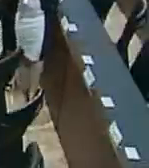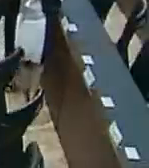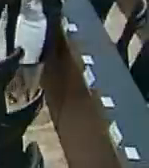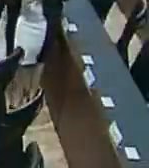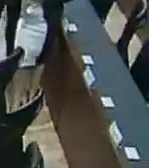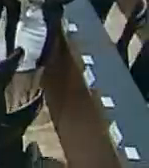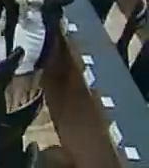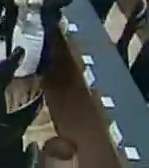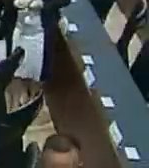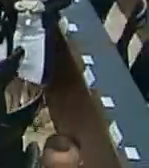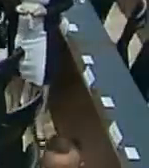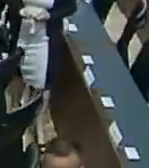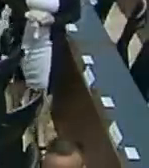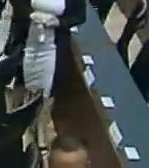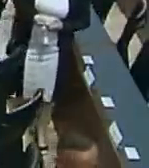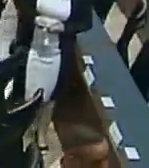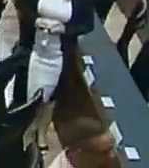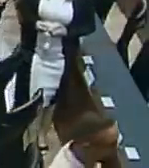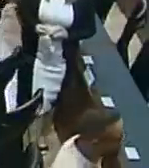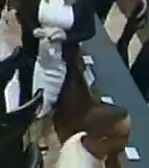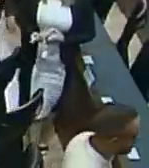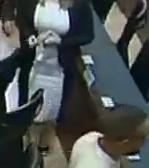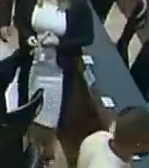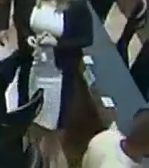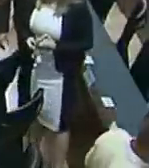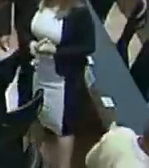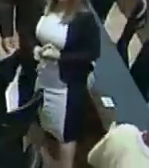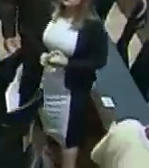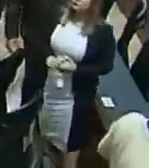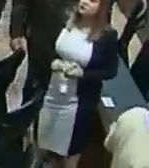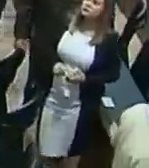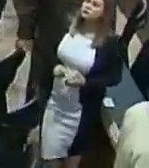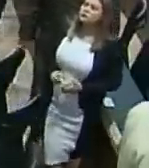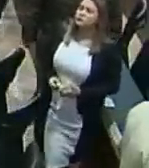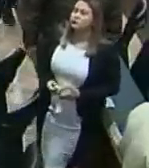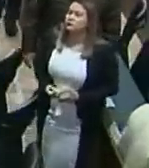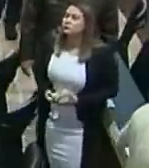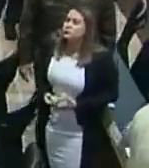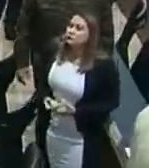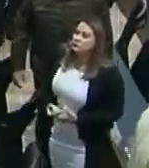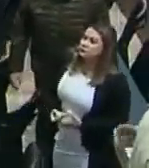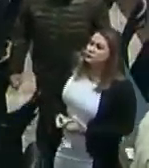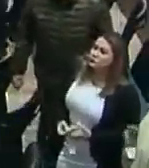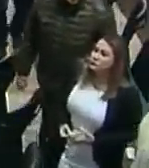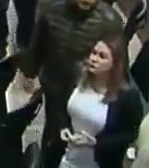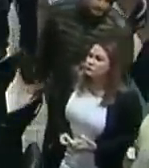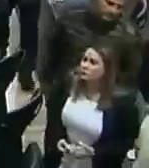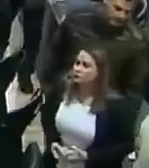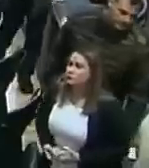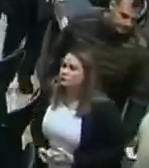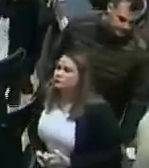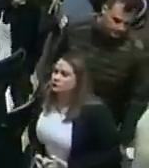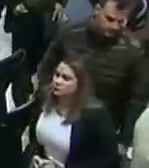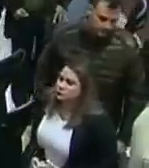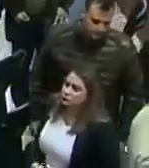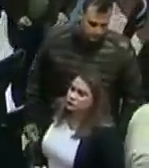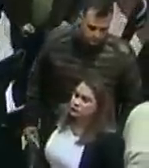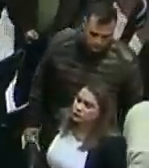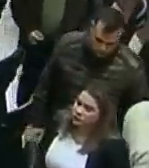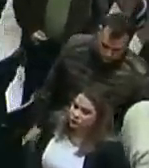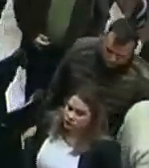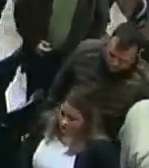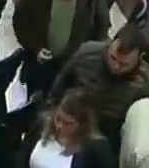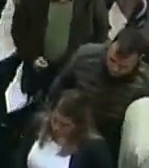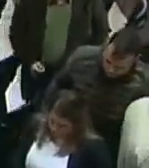Unido de Venezuela y el diputado Luis Eduardo Martínez, siendo también este punto aprobado por unanimidad.